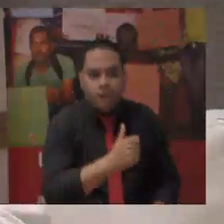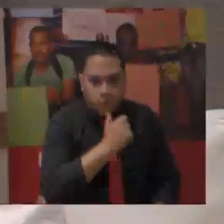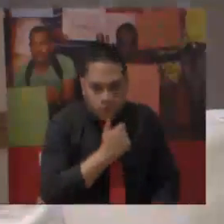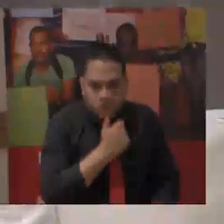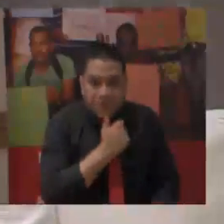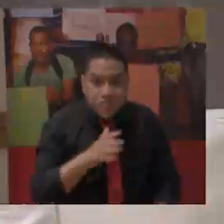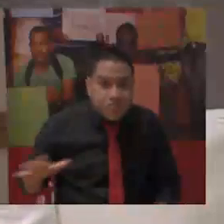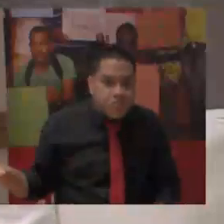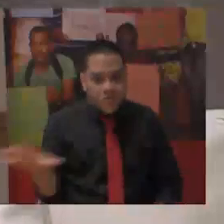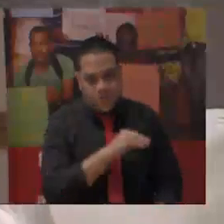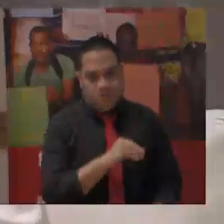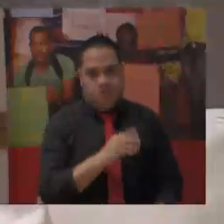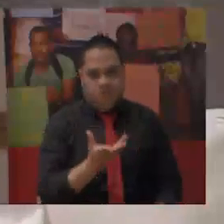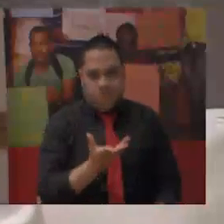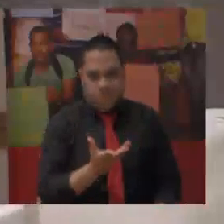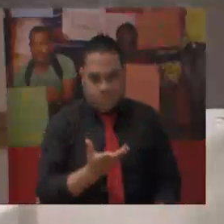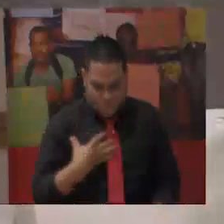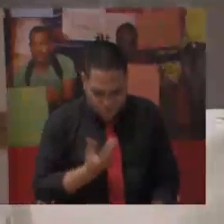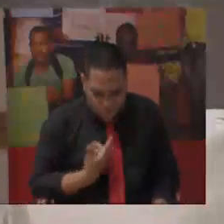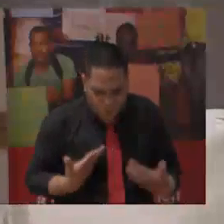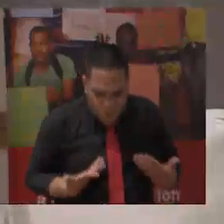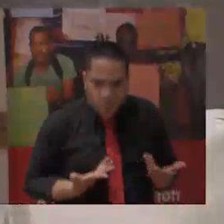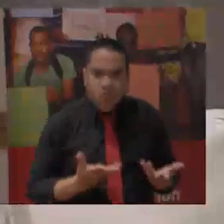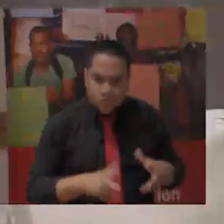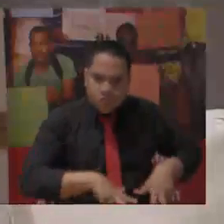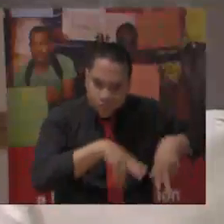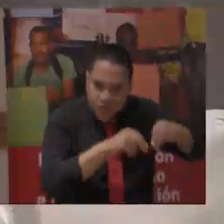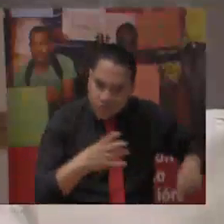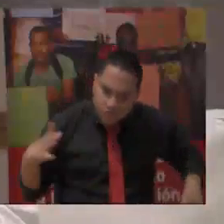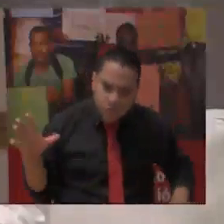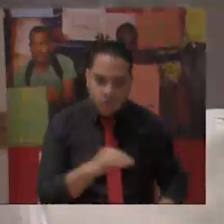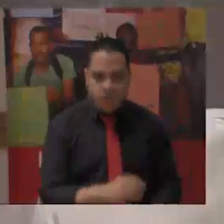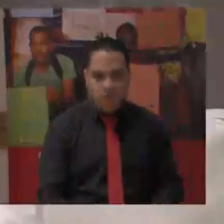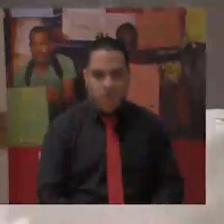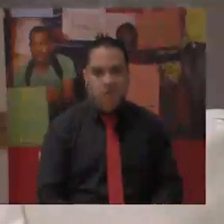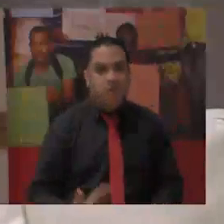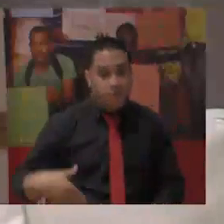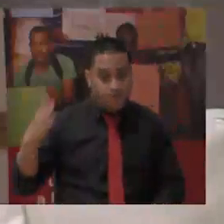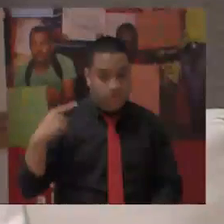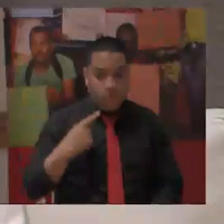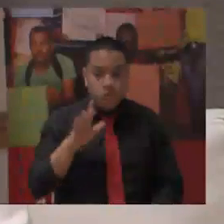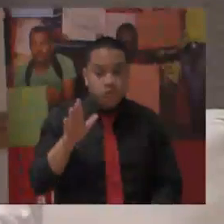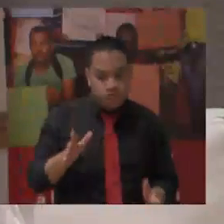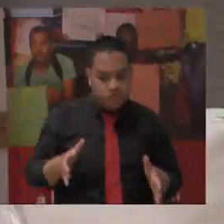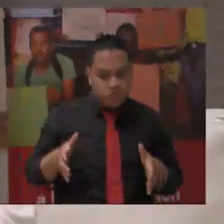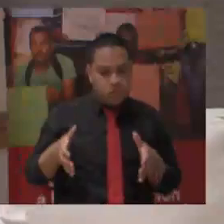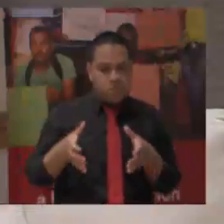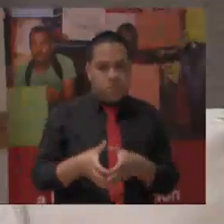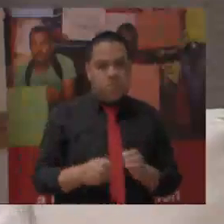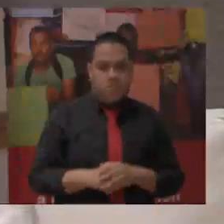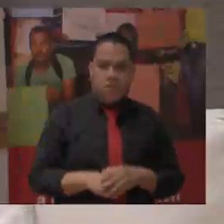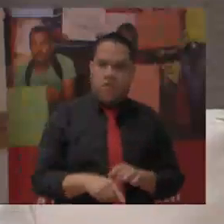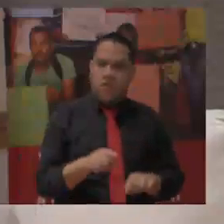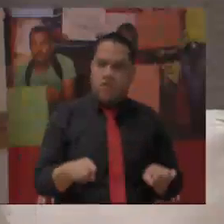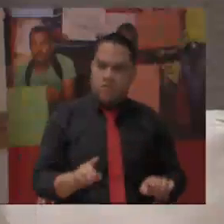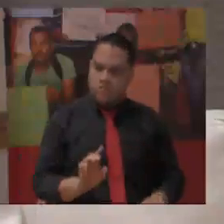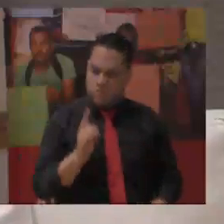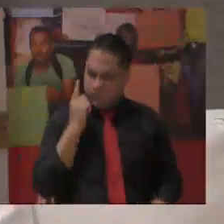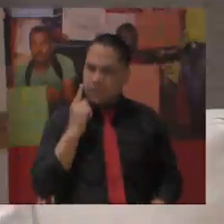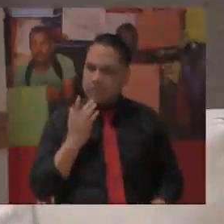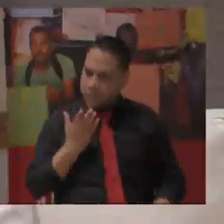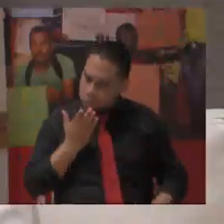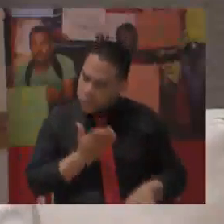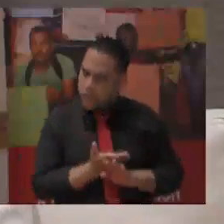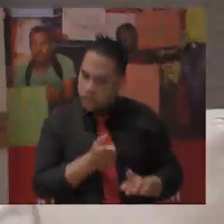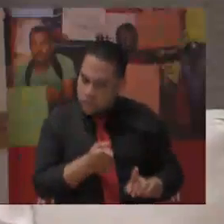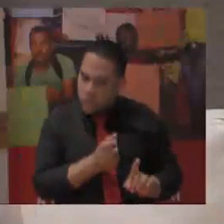es de todos, de nosotros como sociedad. Y por eso cuando yo llego a una organización de esta, lo primero que había que proponer era un cambio